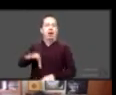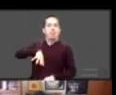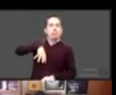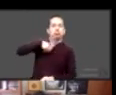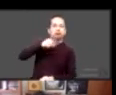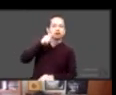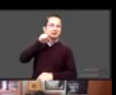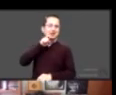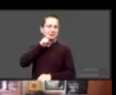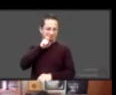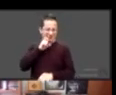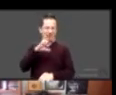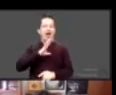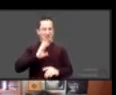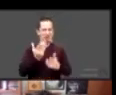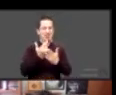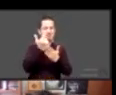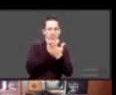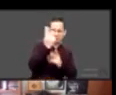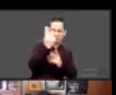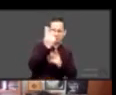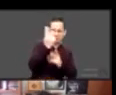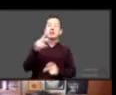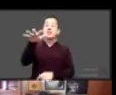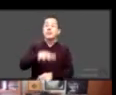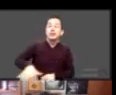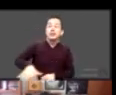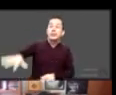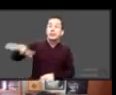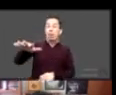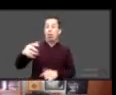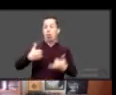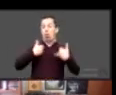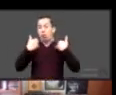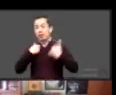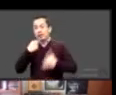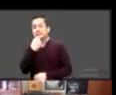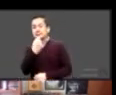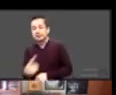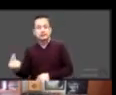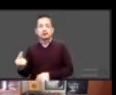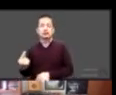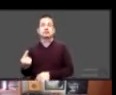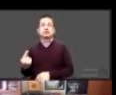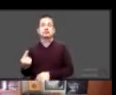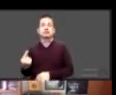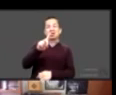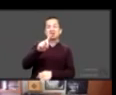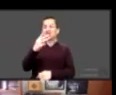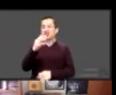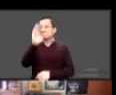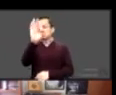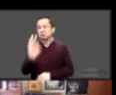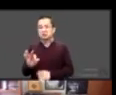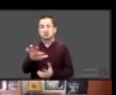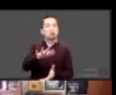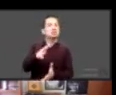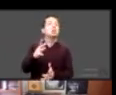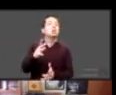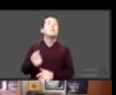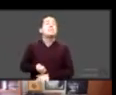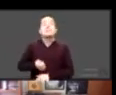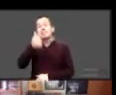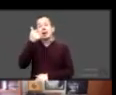y adolescentes han reportado que su primer encuentro sexual fue bajo coerción. Es decir, nuestras juventudes